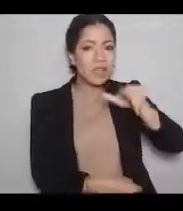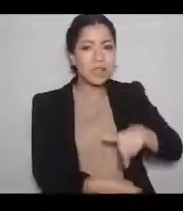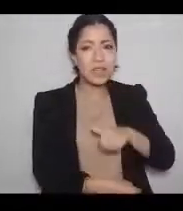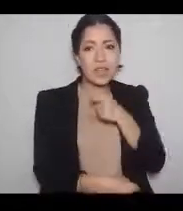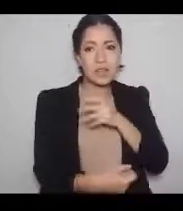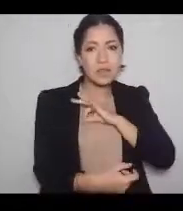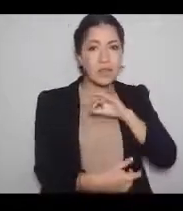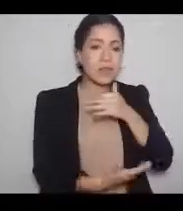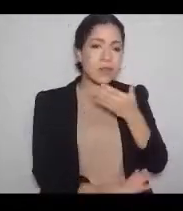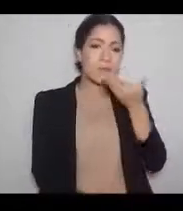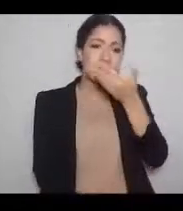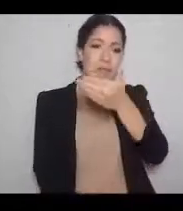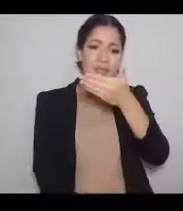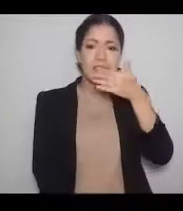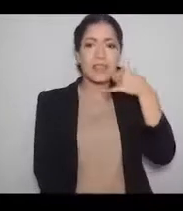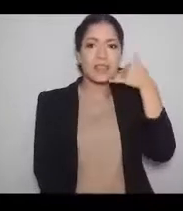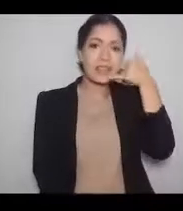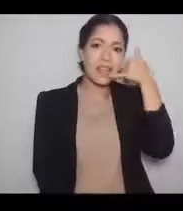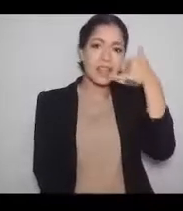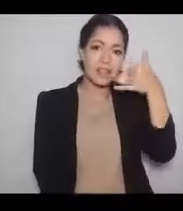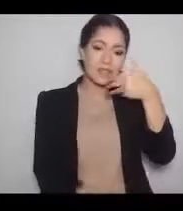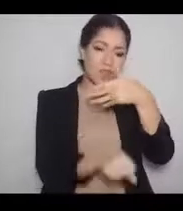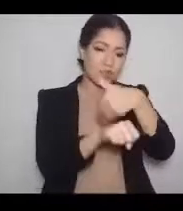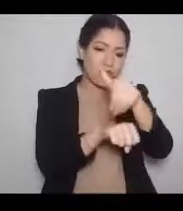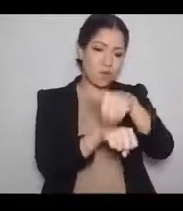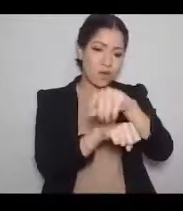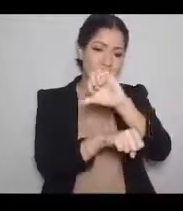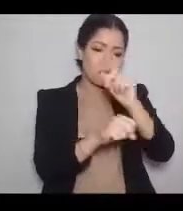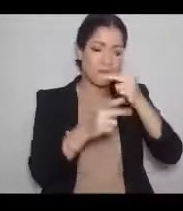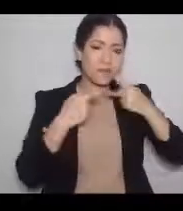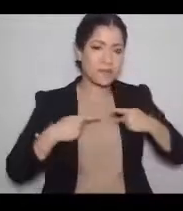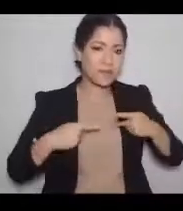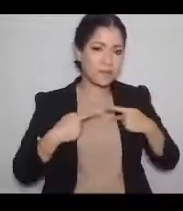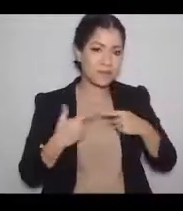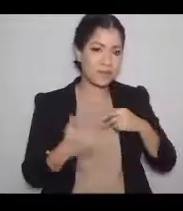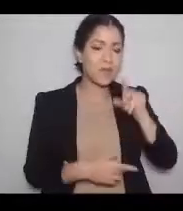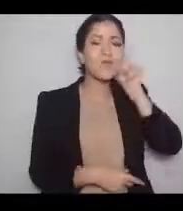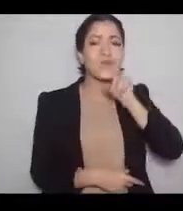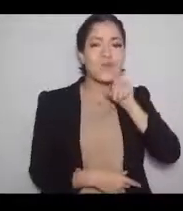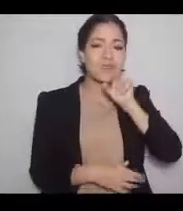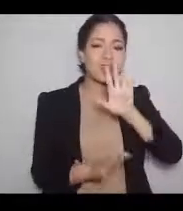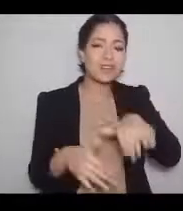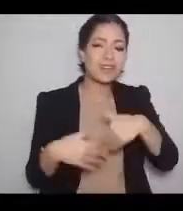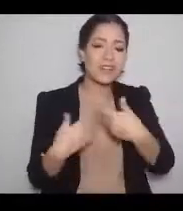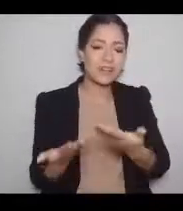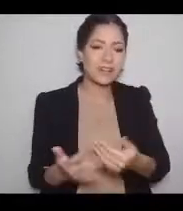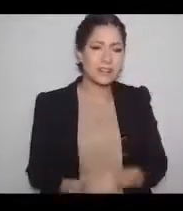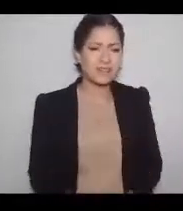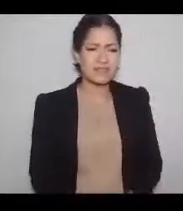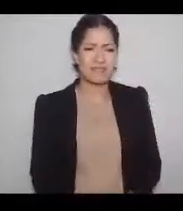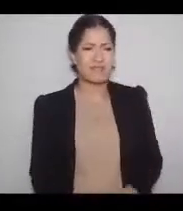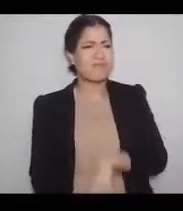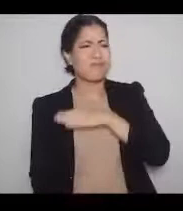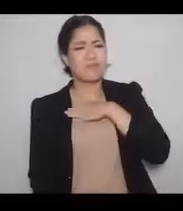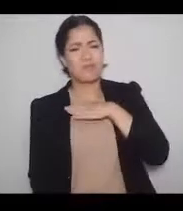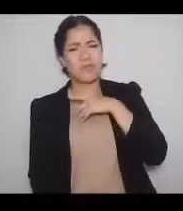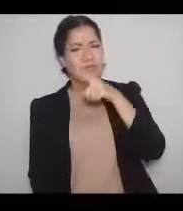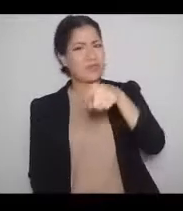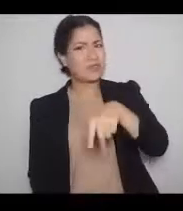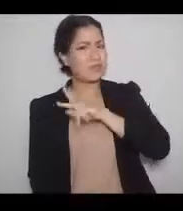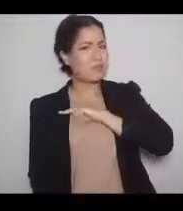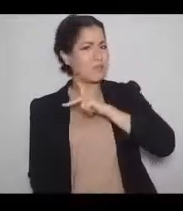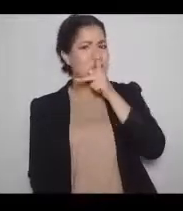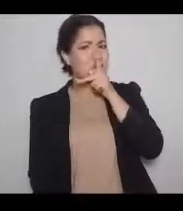¡Qué bueno que no quisiste ser mi padre! ¿No me conoces? Por cada estrella que Tico vio en el cielo,